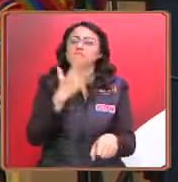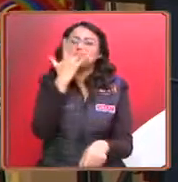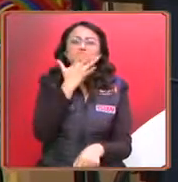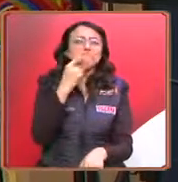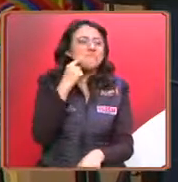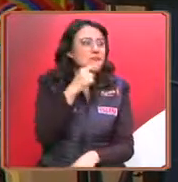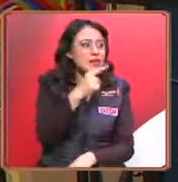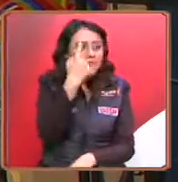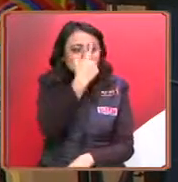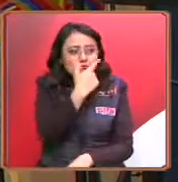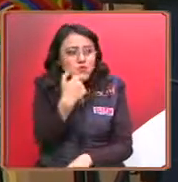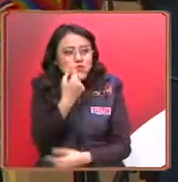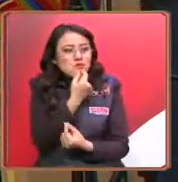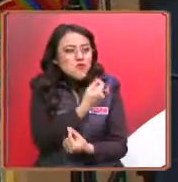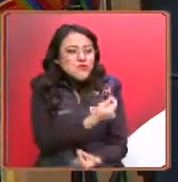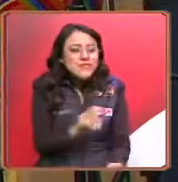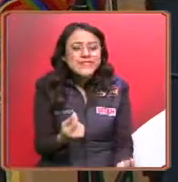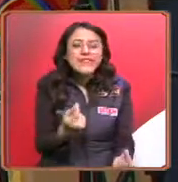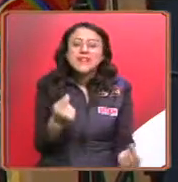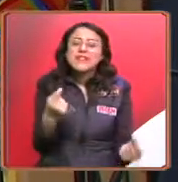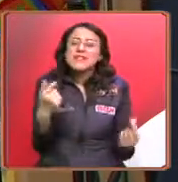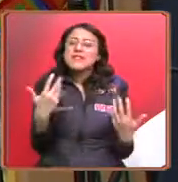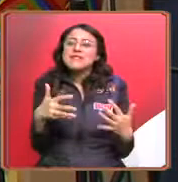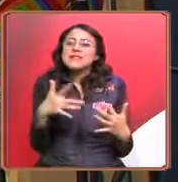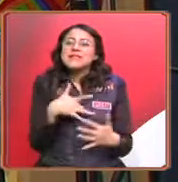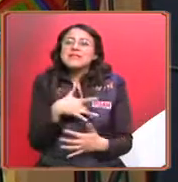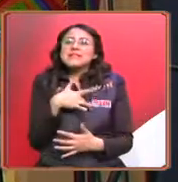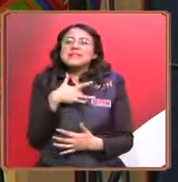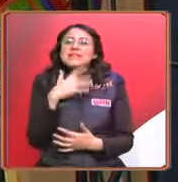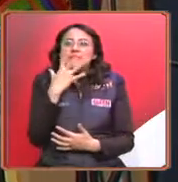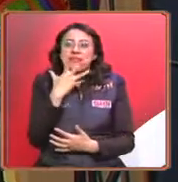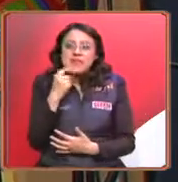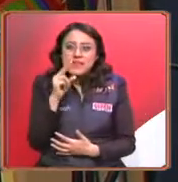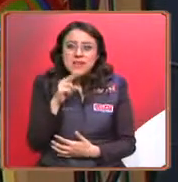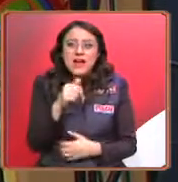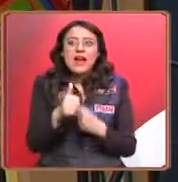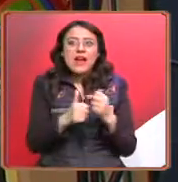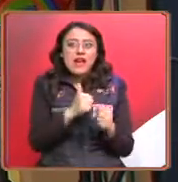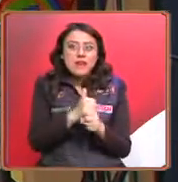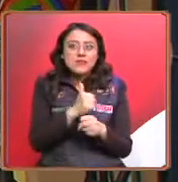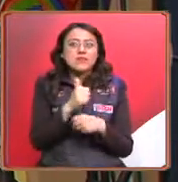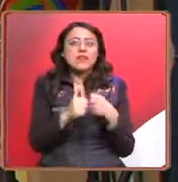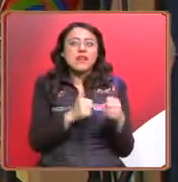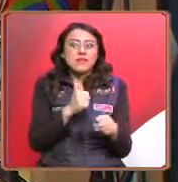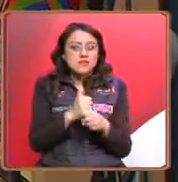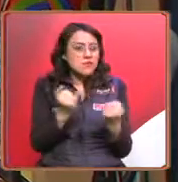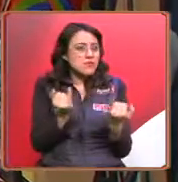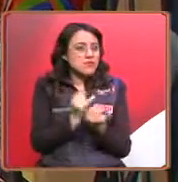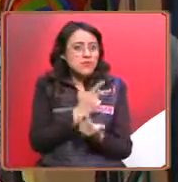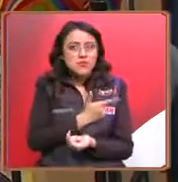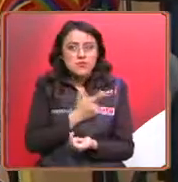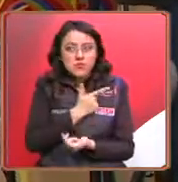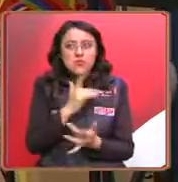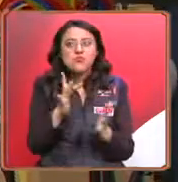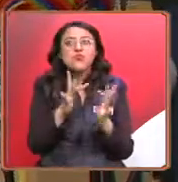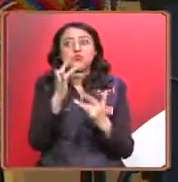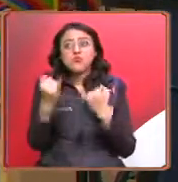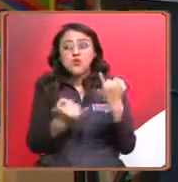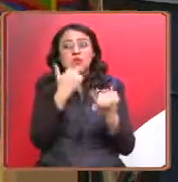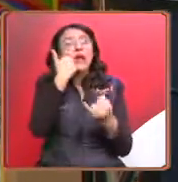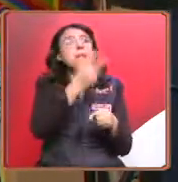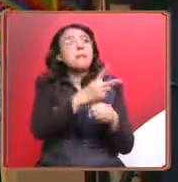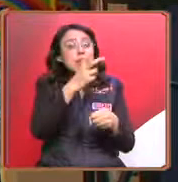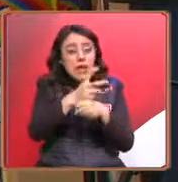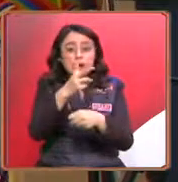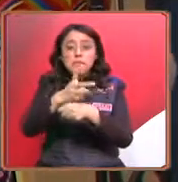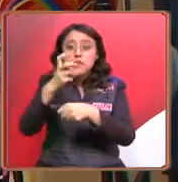de los niños, de verdad que pues te deja esa lección y por eso cada año me encanta ser parte del Juguetón y quiero invitar a todos a que de